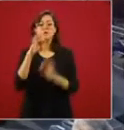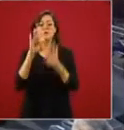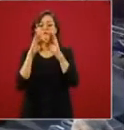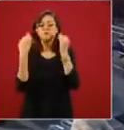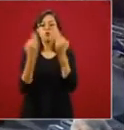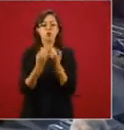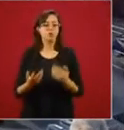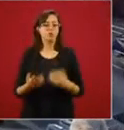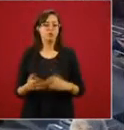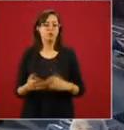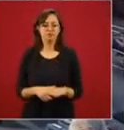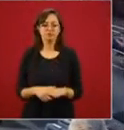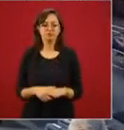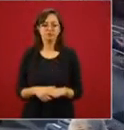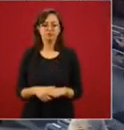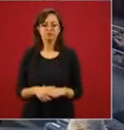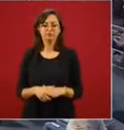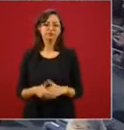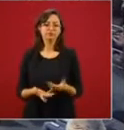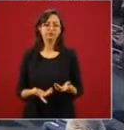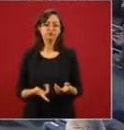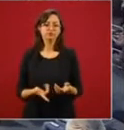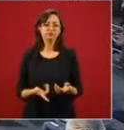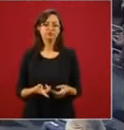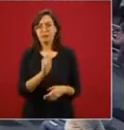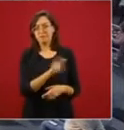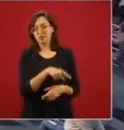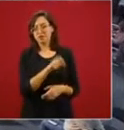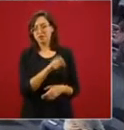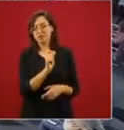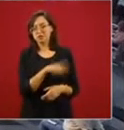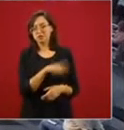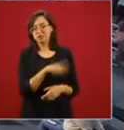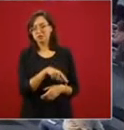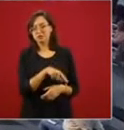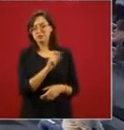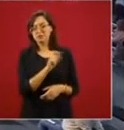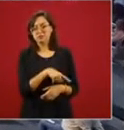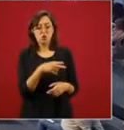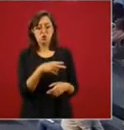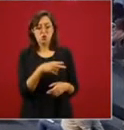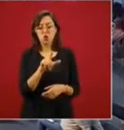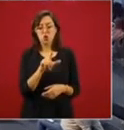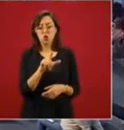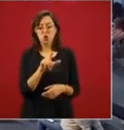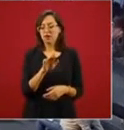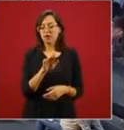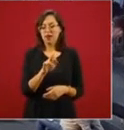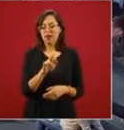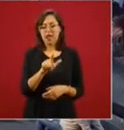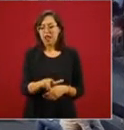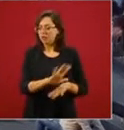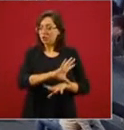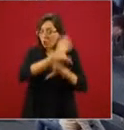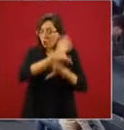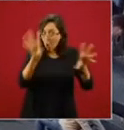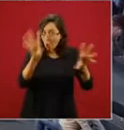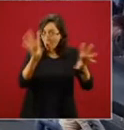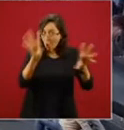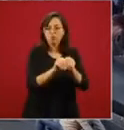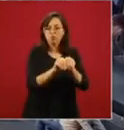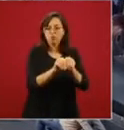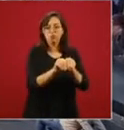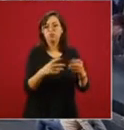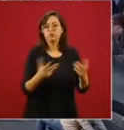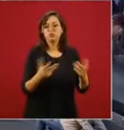que ya no todo sea en el modelo neoliberal, porque parecían